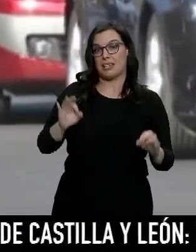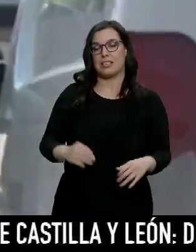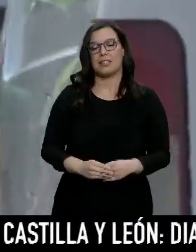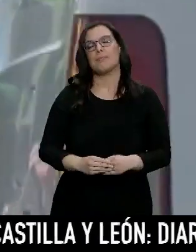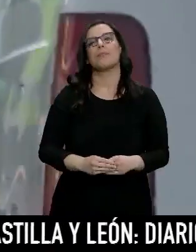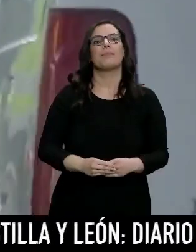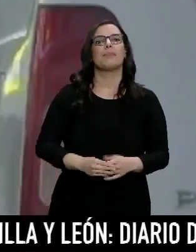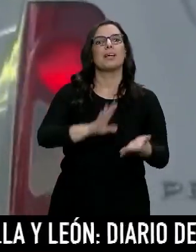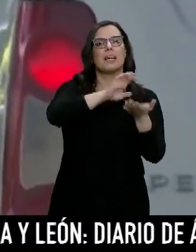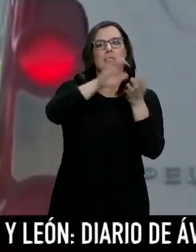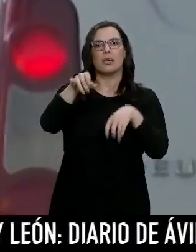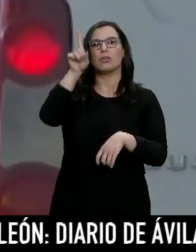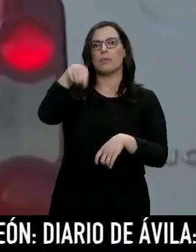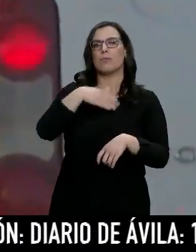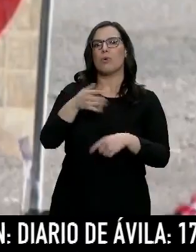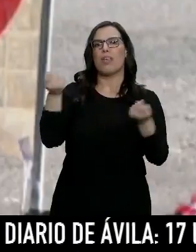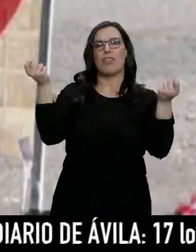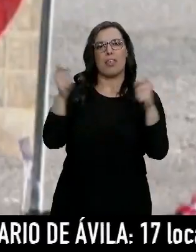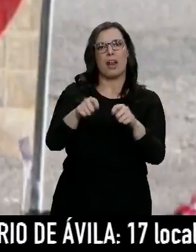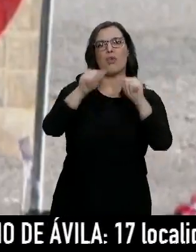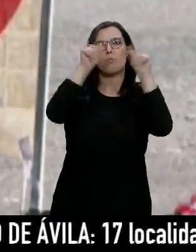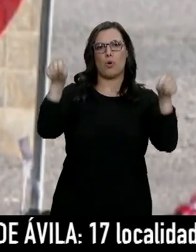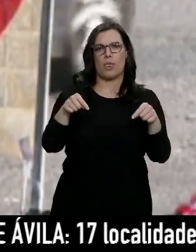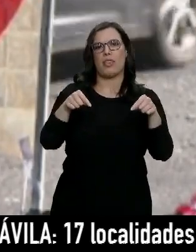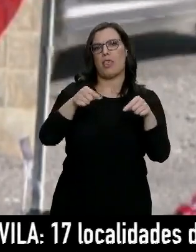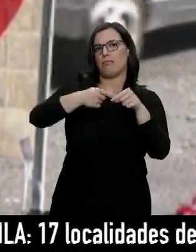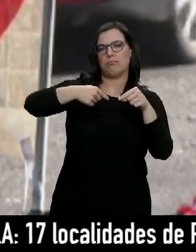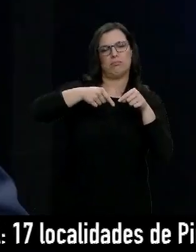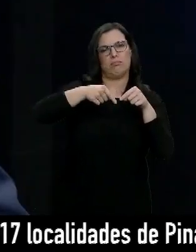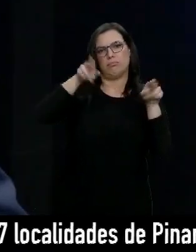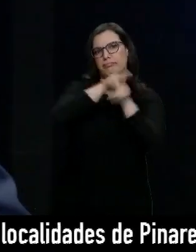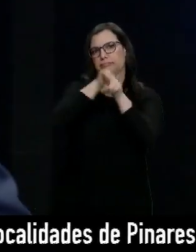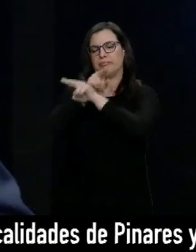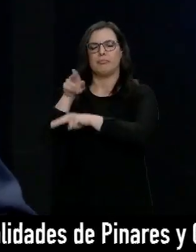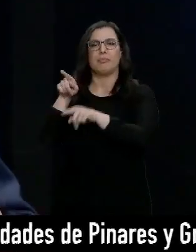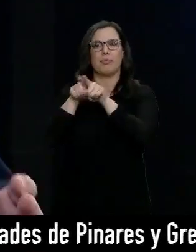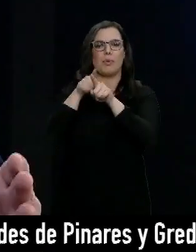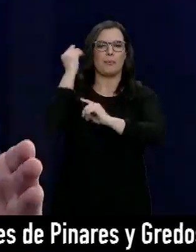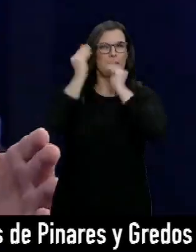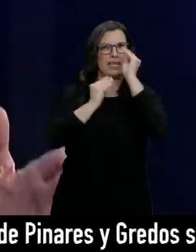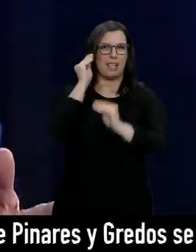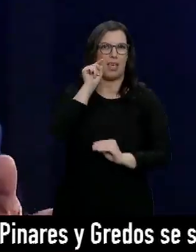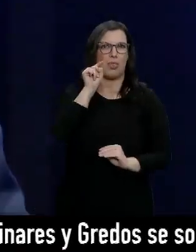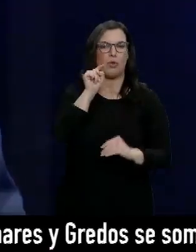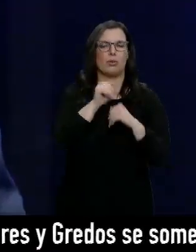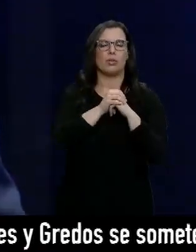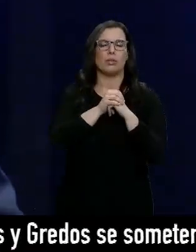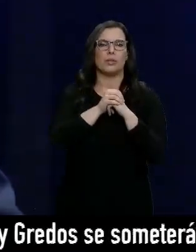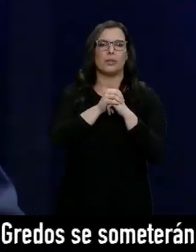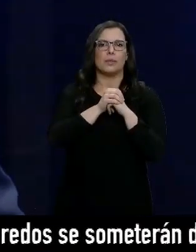Castilla y León también podría cerrarse perimetralmente por provincias. Es algo que estamos valorando. Hemos